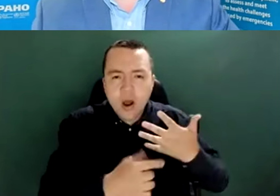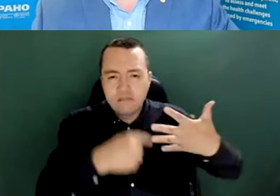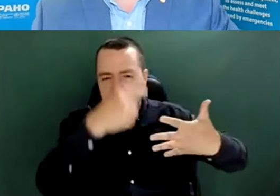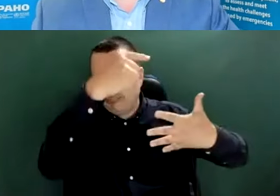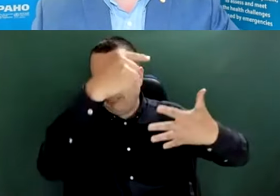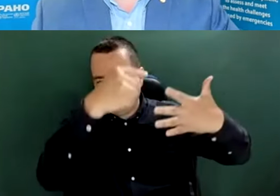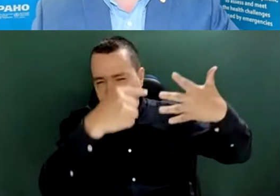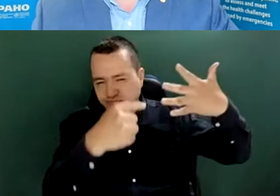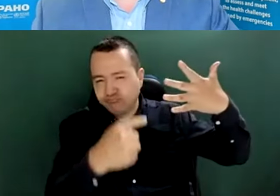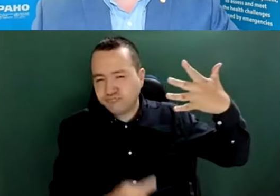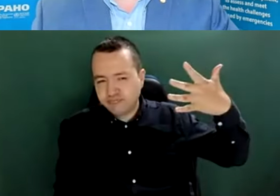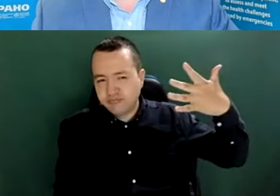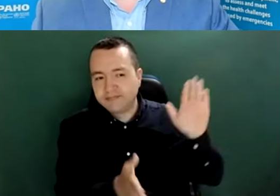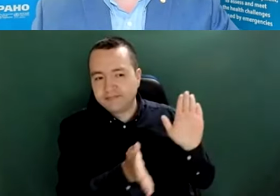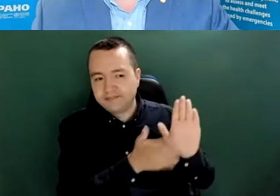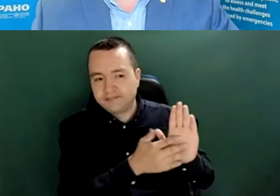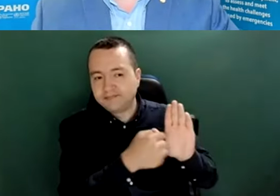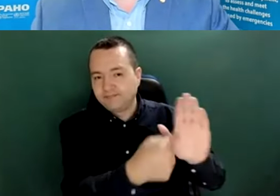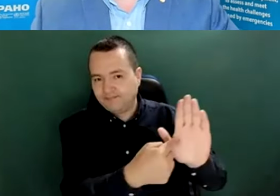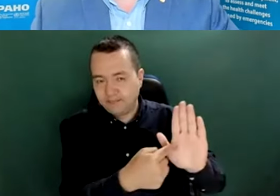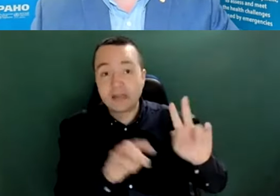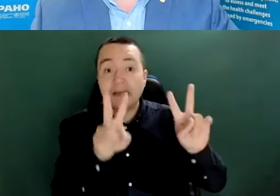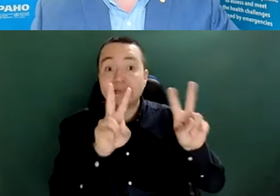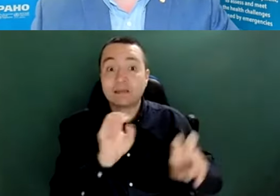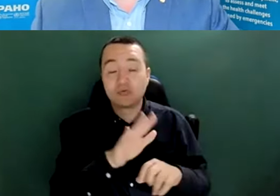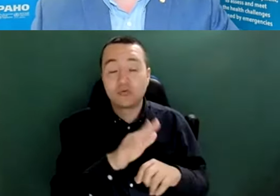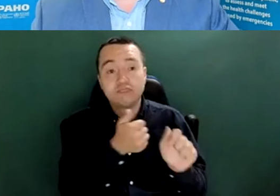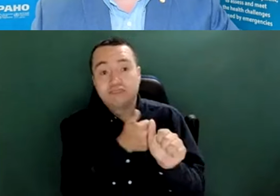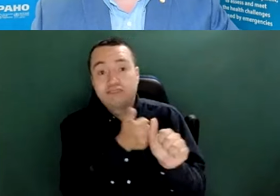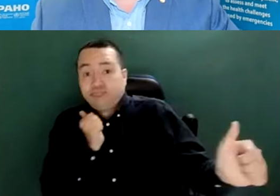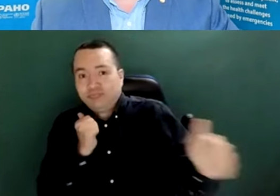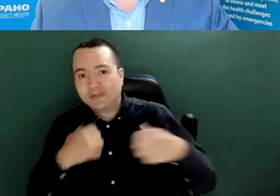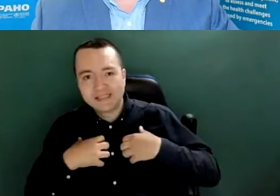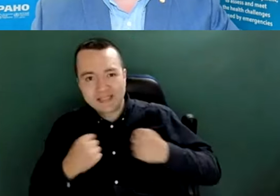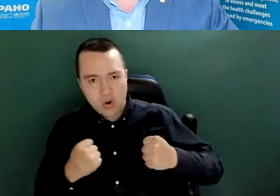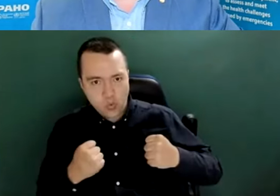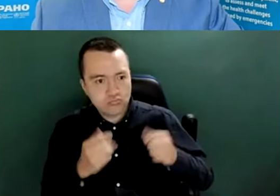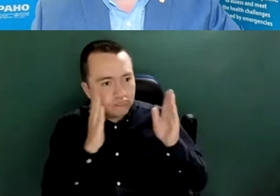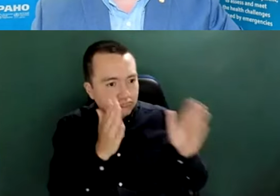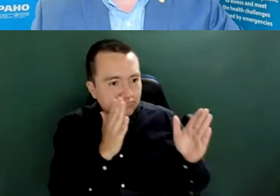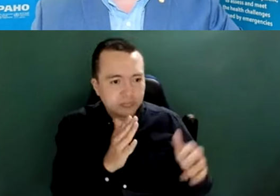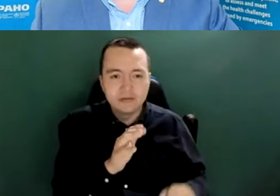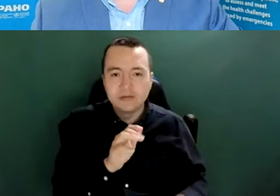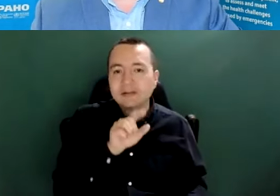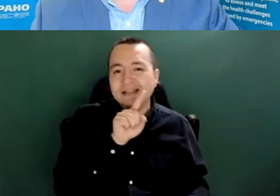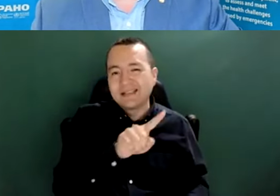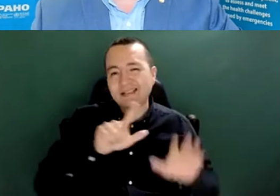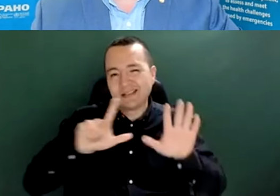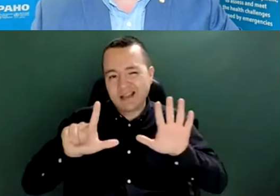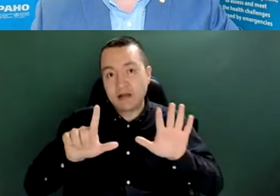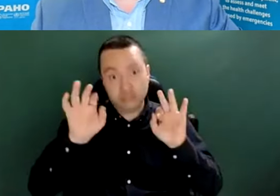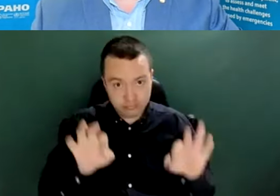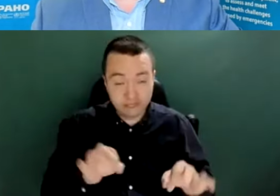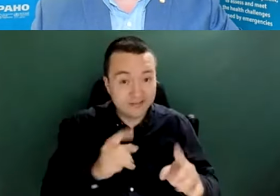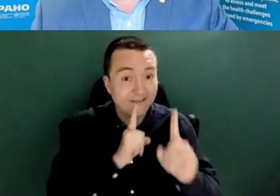resúmenes que tenemos en esa área. Entonces, 17 para telesalud. En realidad es más de 124 porque algunos